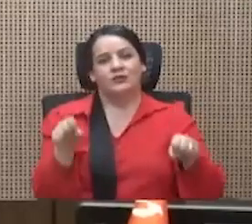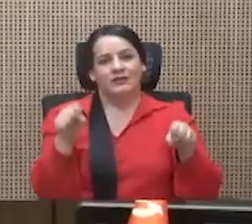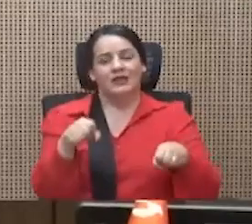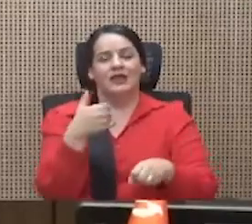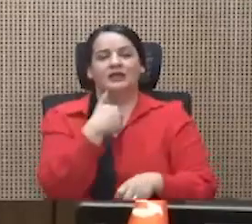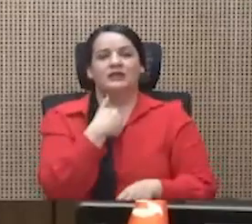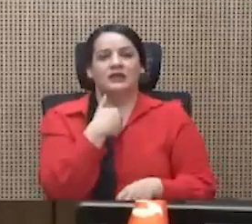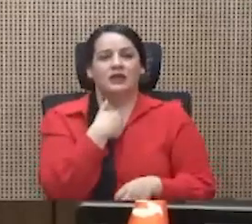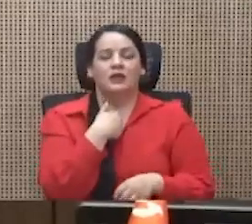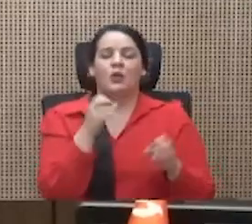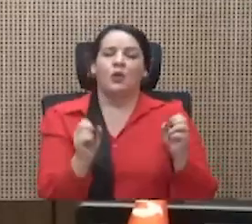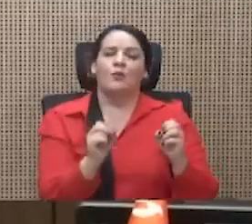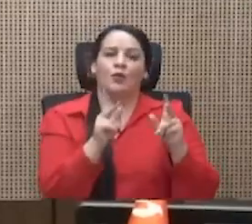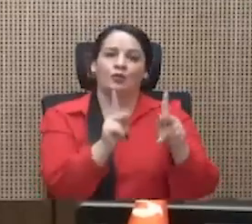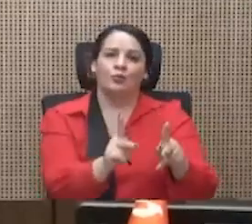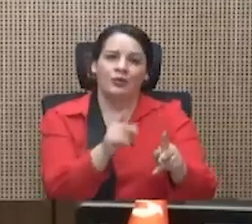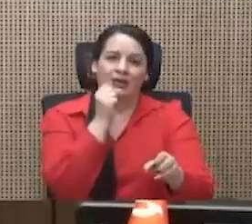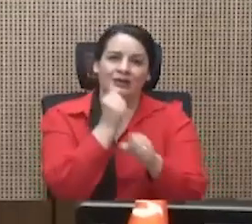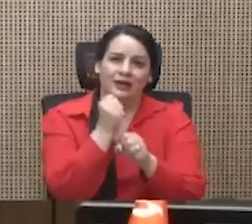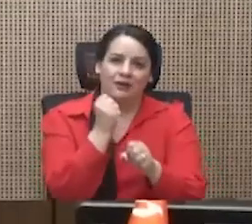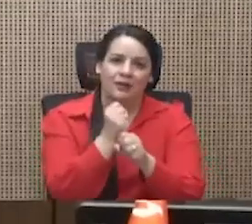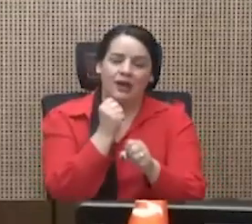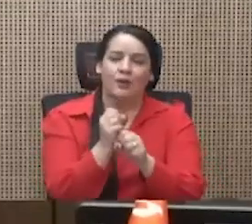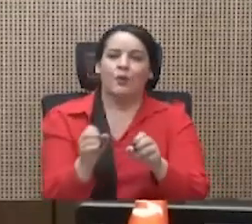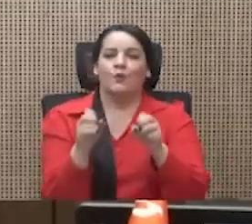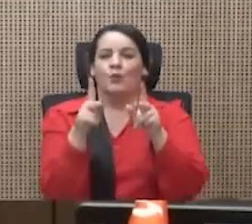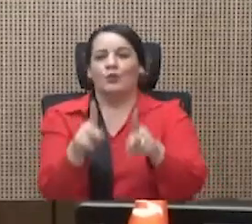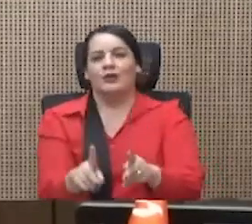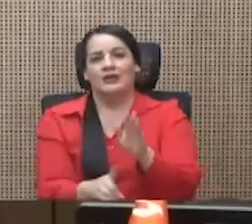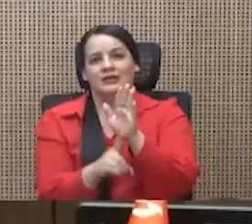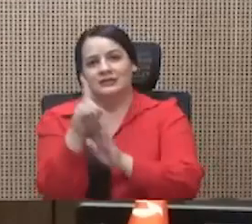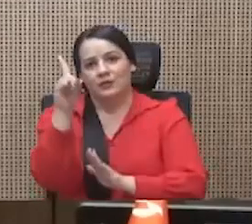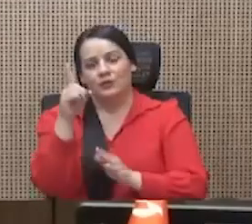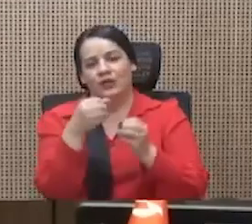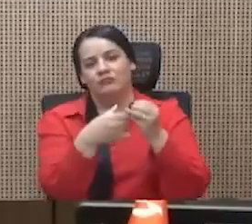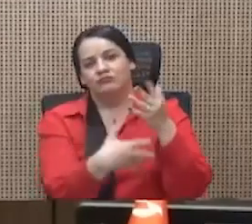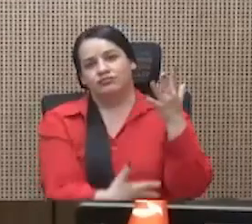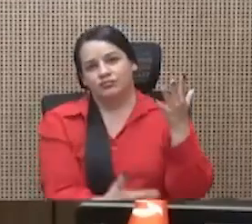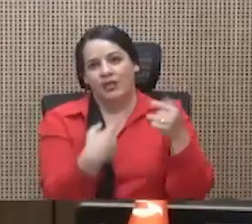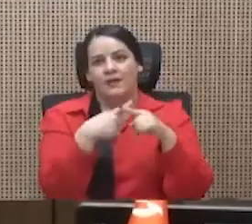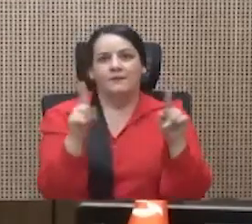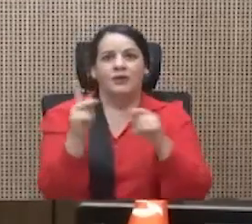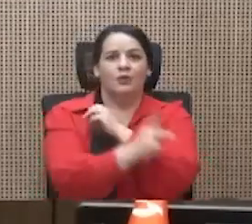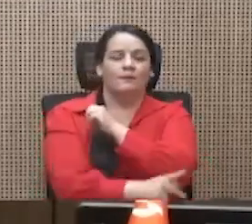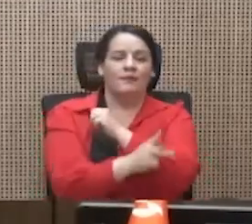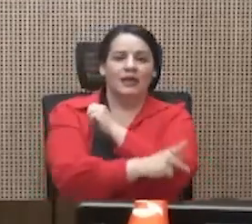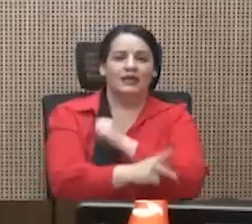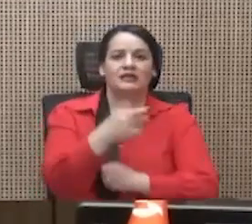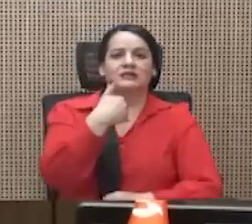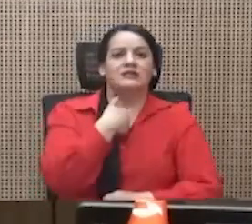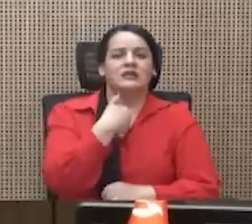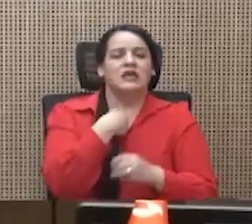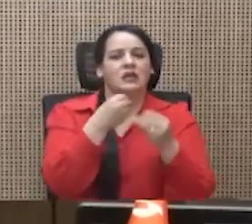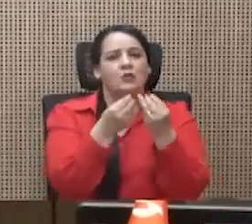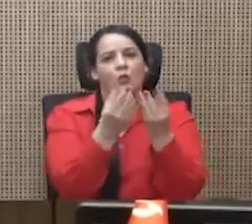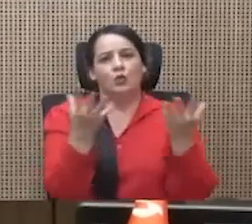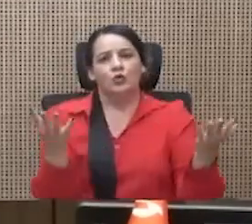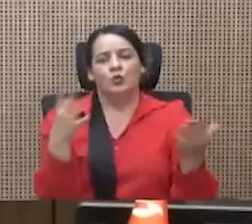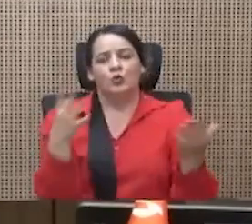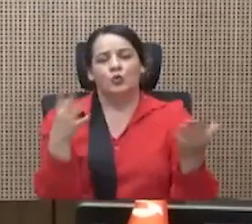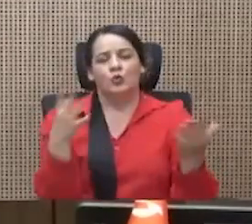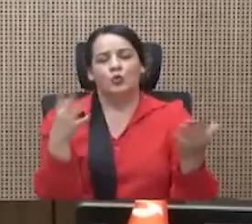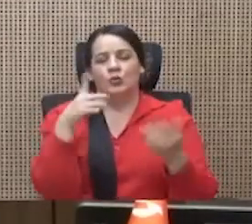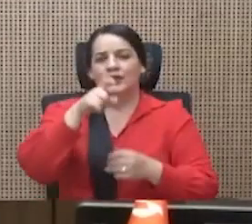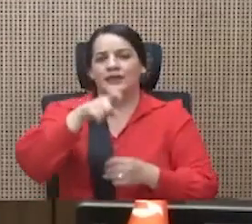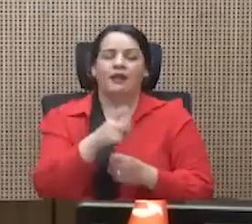tener oportunidades de trabajo oportunidades para desarrollarse etcétera Pero el país tiene un montón de necesidades el